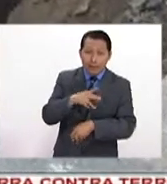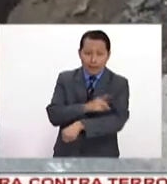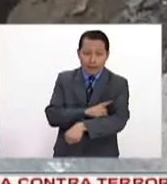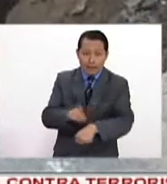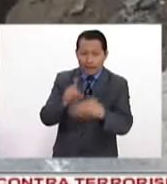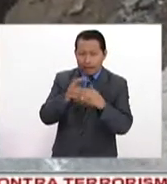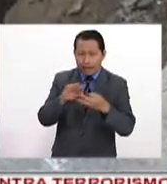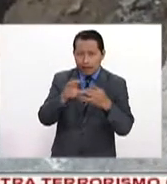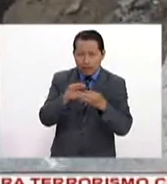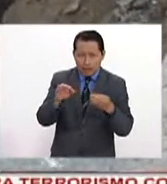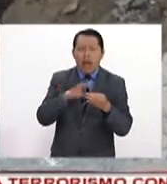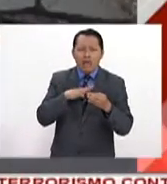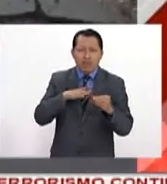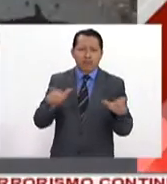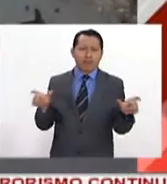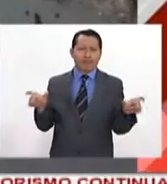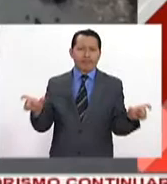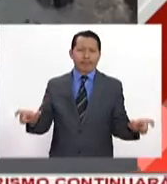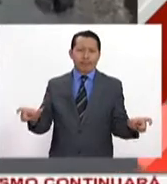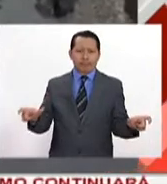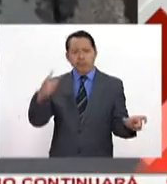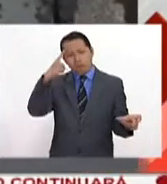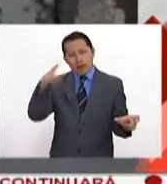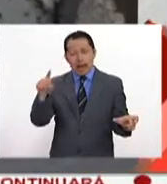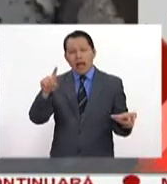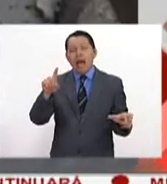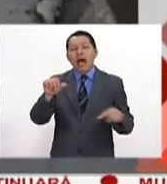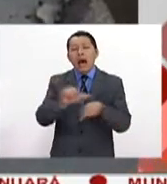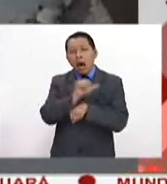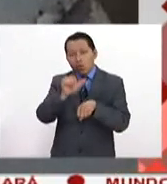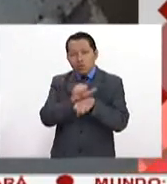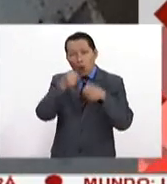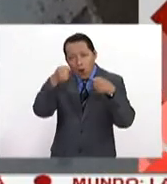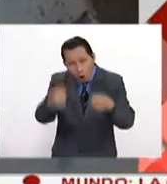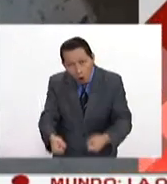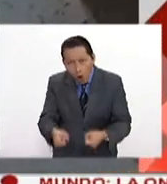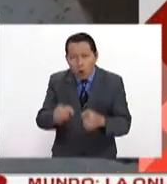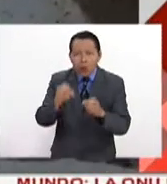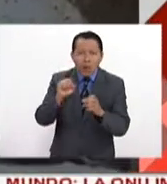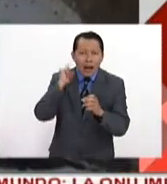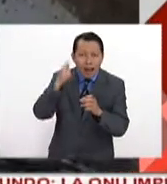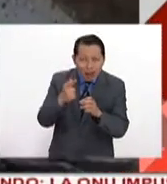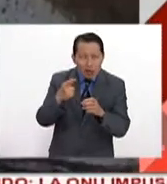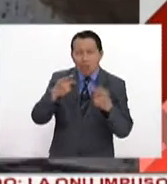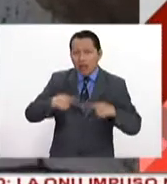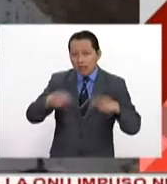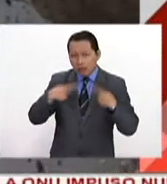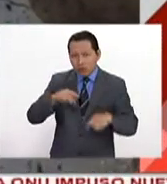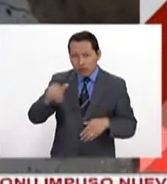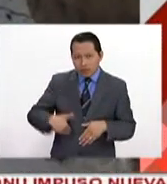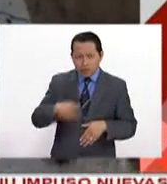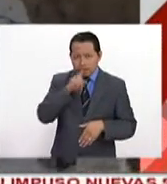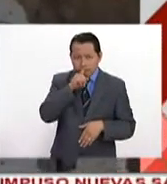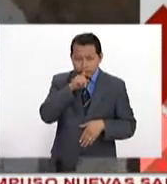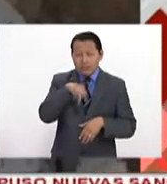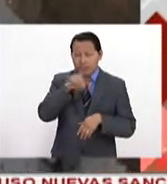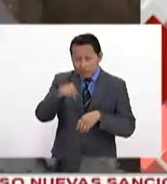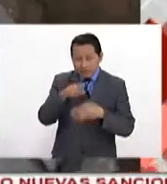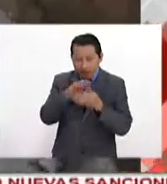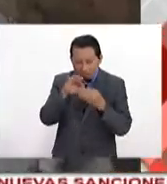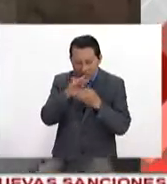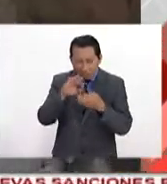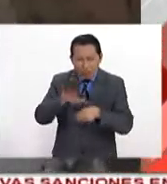delegacionales acordonaron el lugar para evitar incidentes vehiculares y peatonales. En las próximas horas, peritos darán a conocer las causas